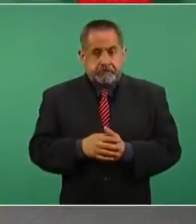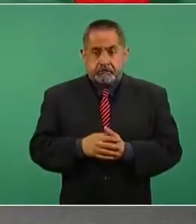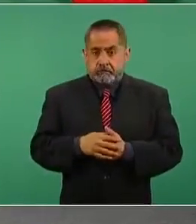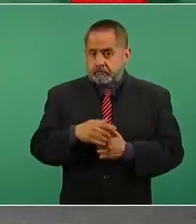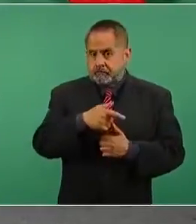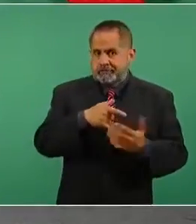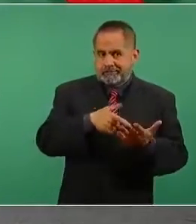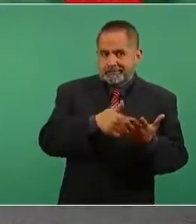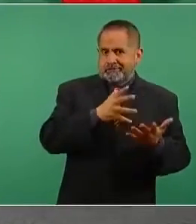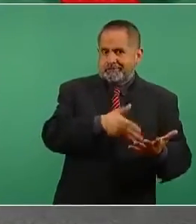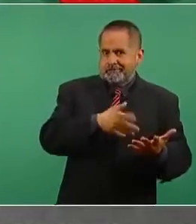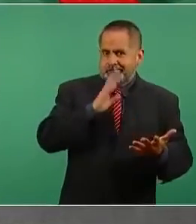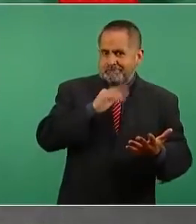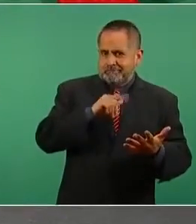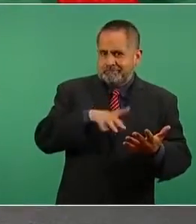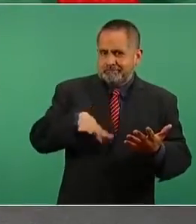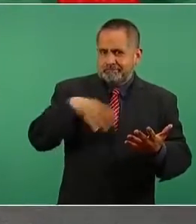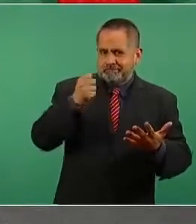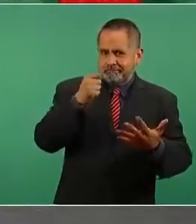términos. Imagínense